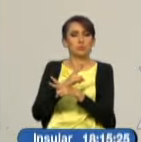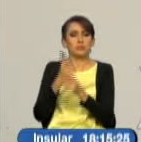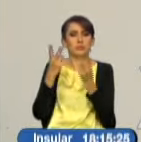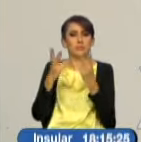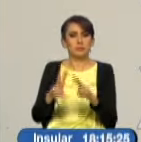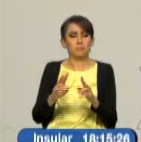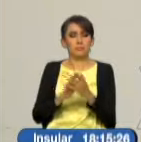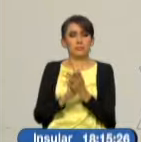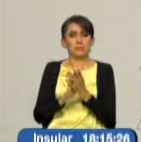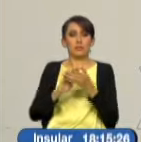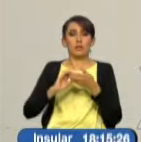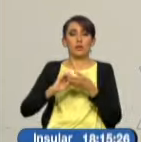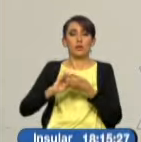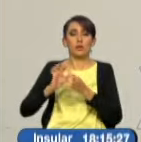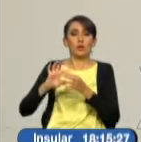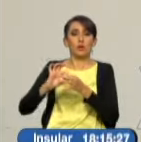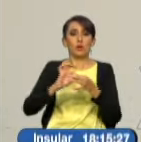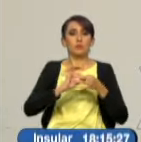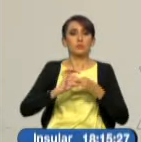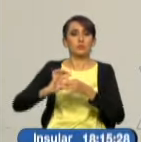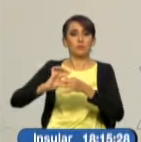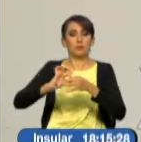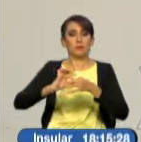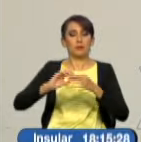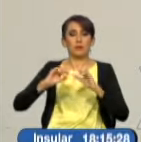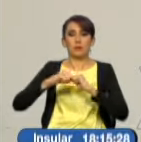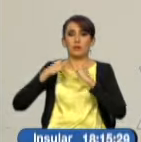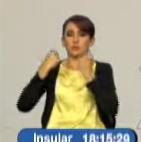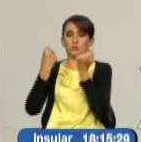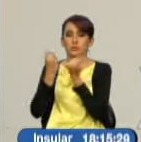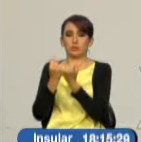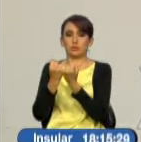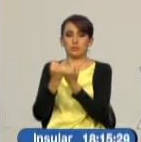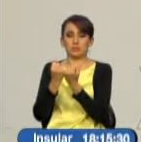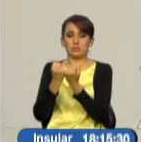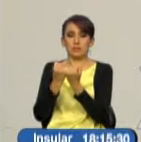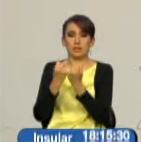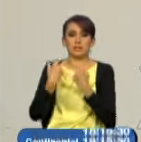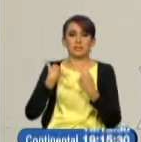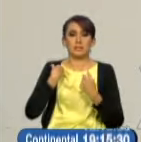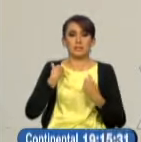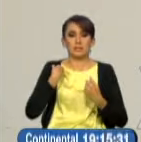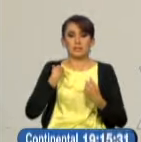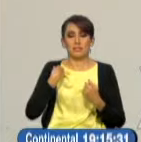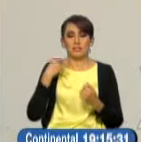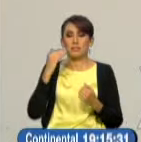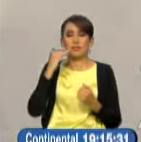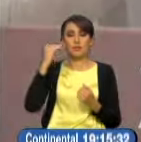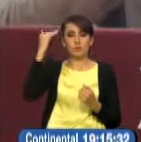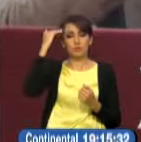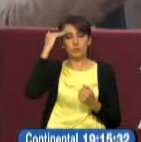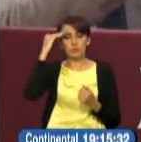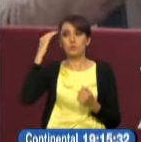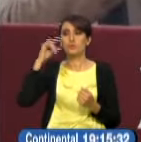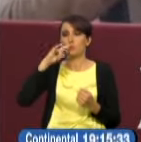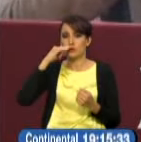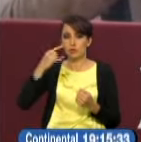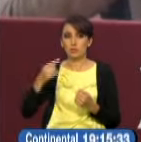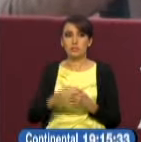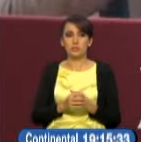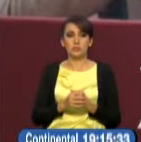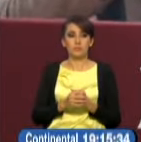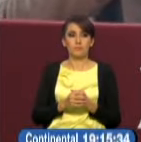compañeros, los programas sociales que se benefician los niños, los adultos mayores.